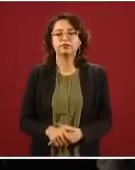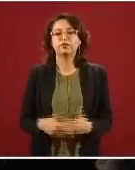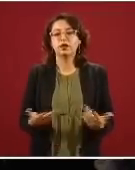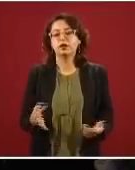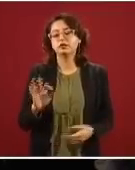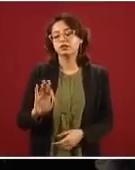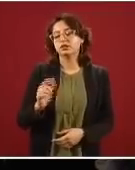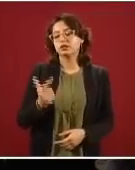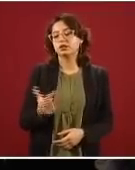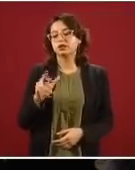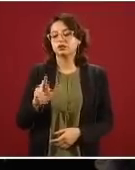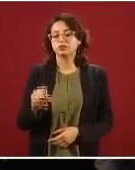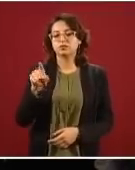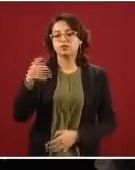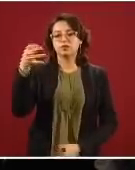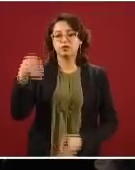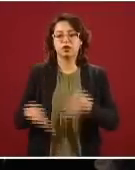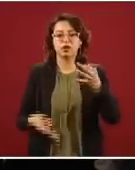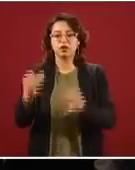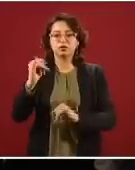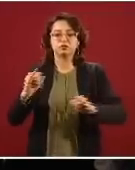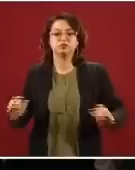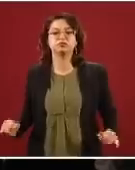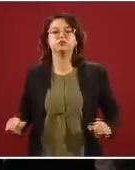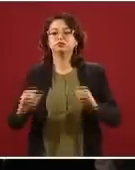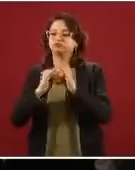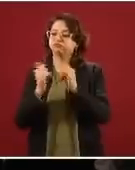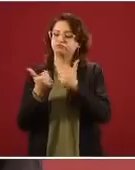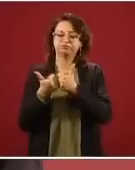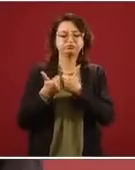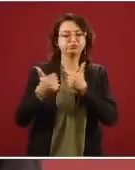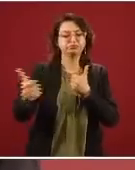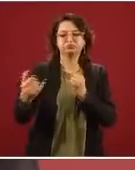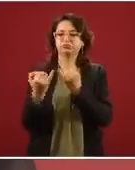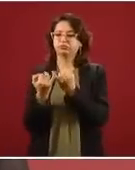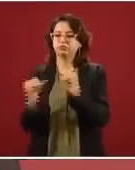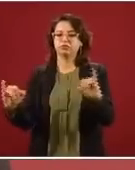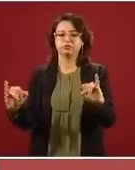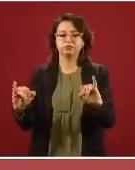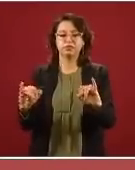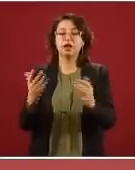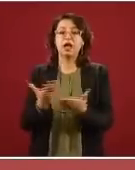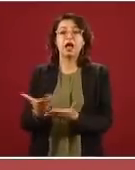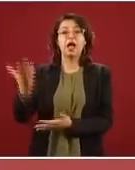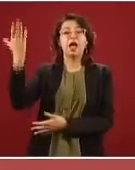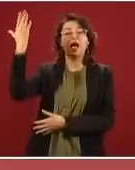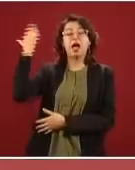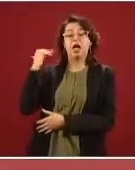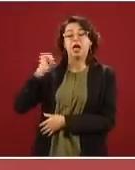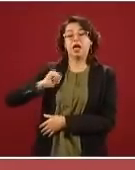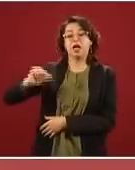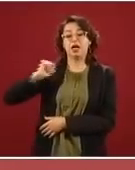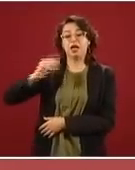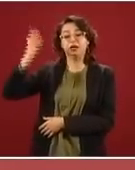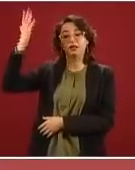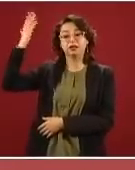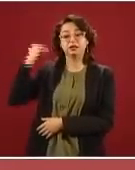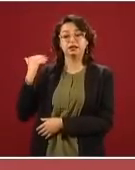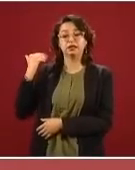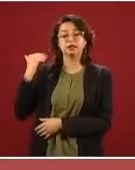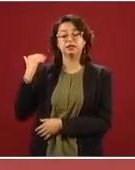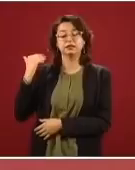saben, es una institución autónoma, ya no es como antes,